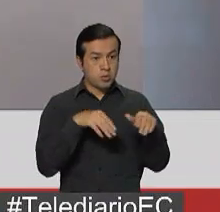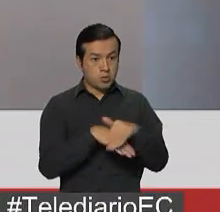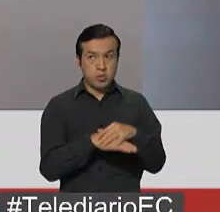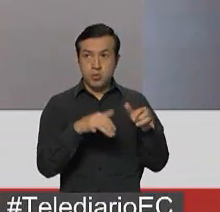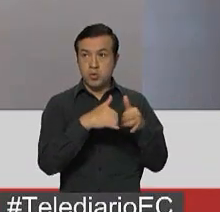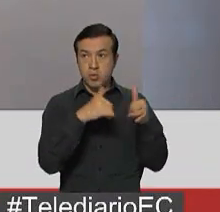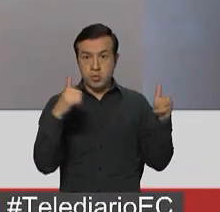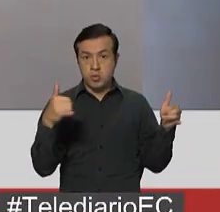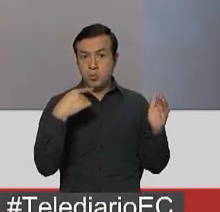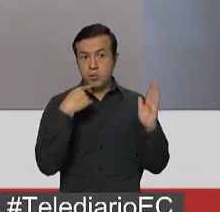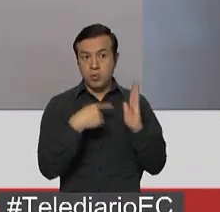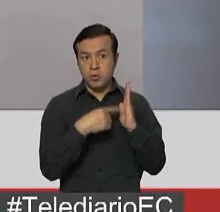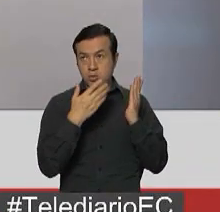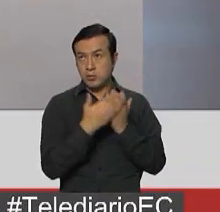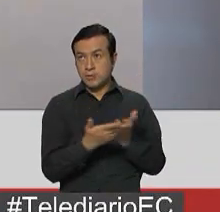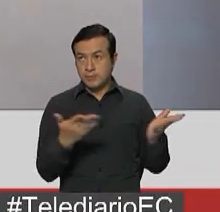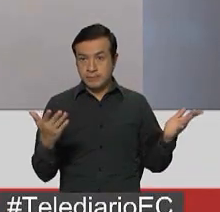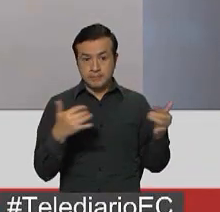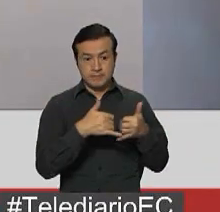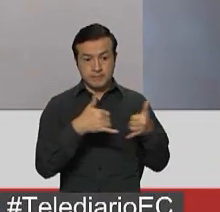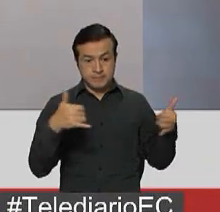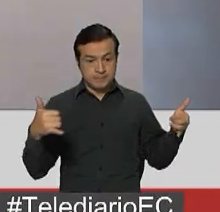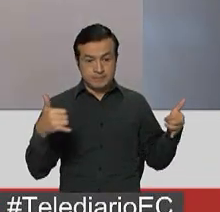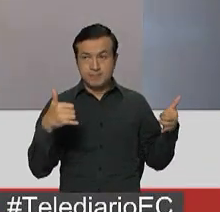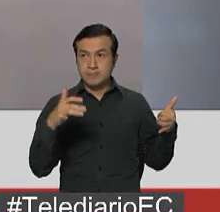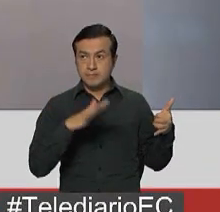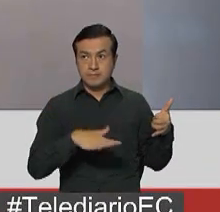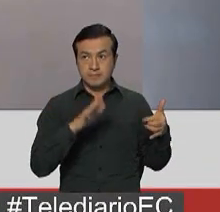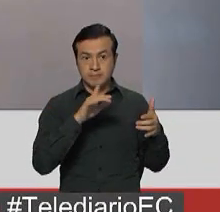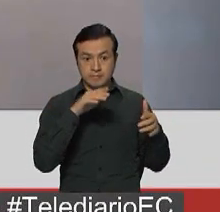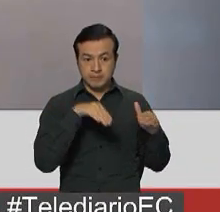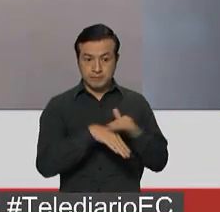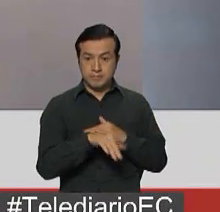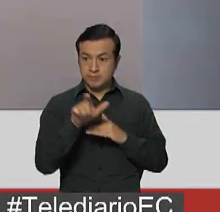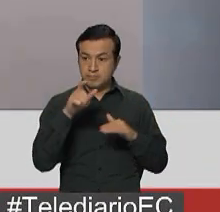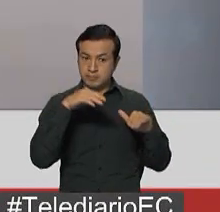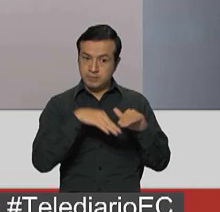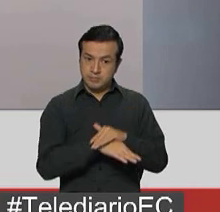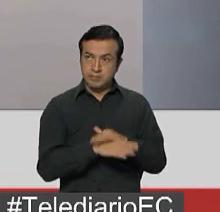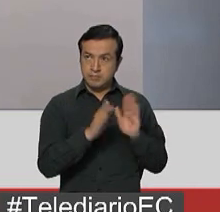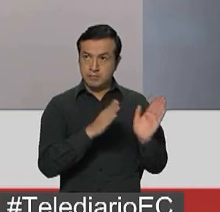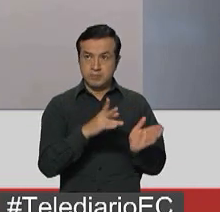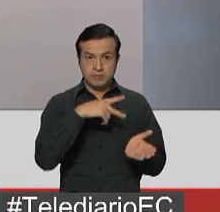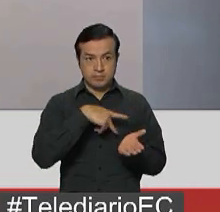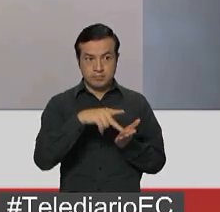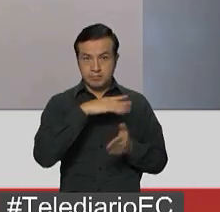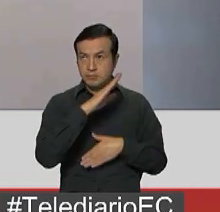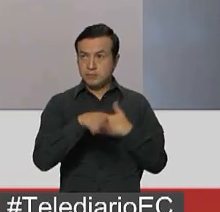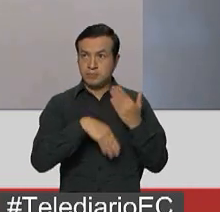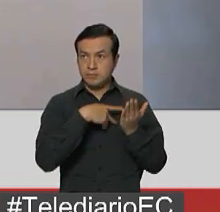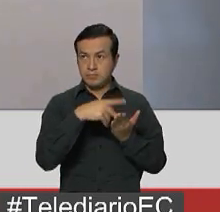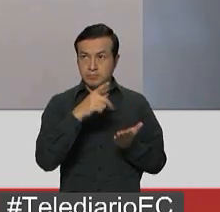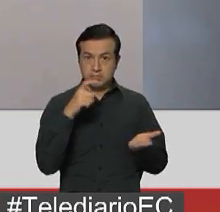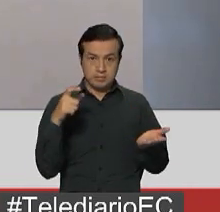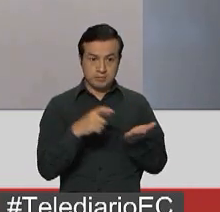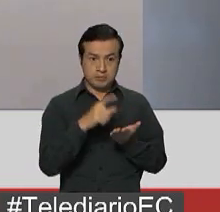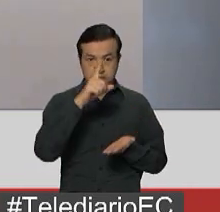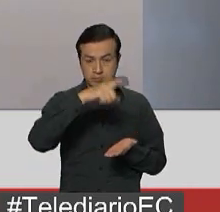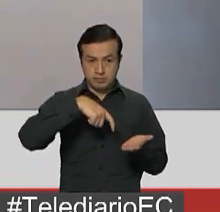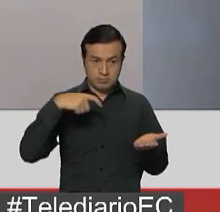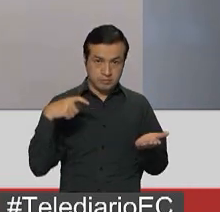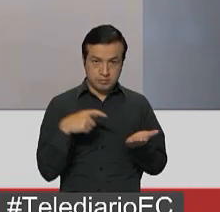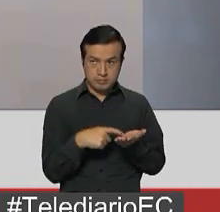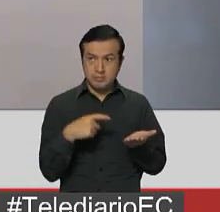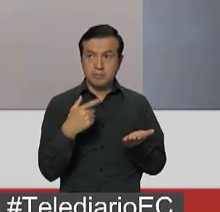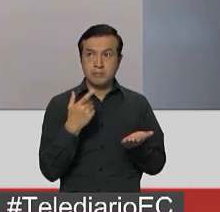hemos planteado por ejemplo tener áreas específicas hasta dónde puede llegar el consumidor los pagos que sean todos con tarjeta de crédito tarjeta de